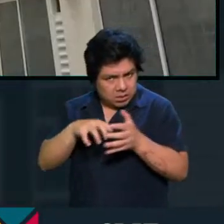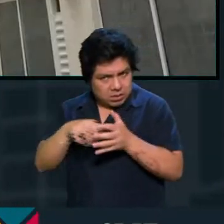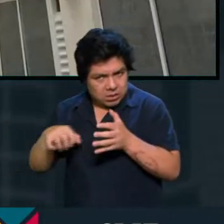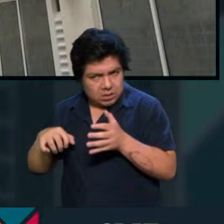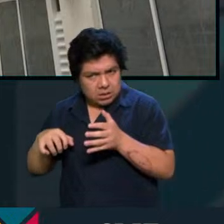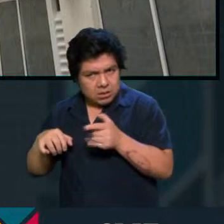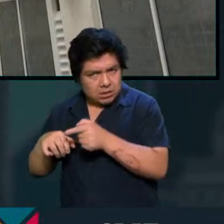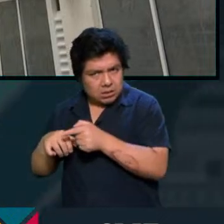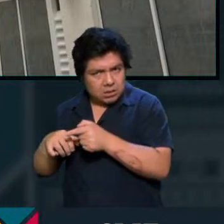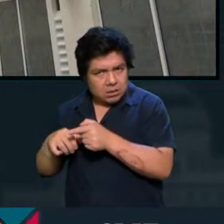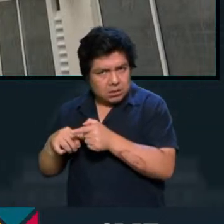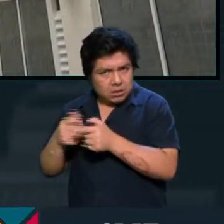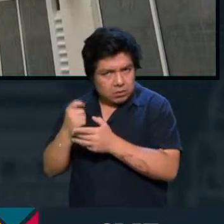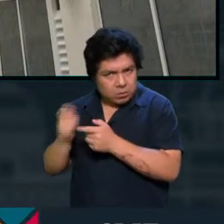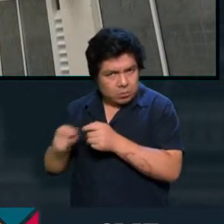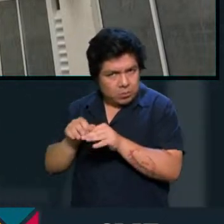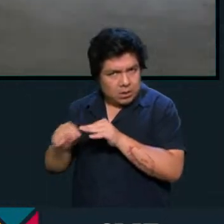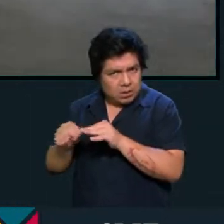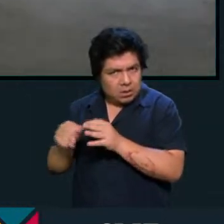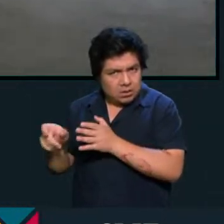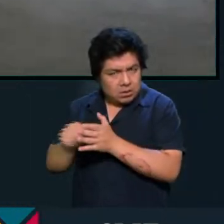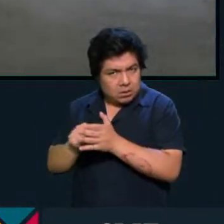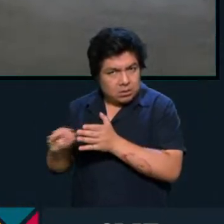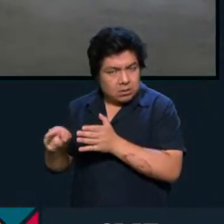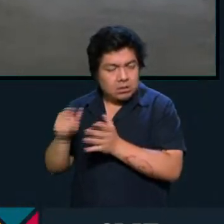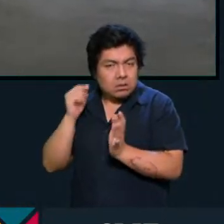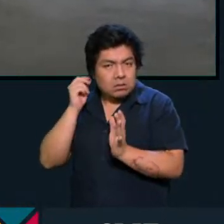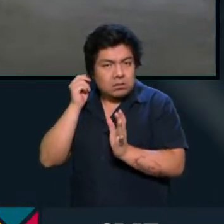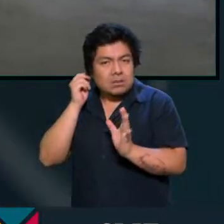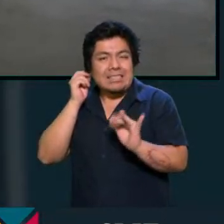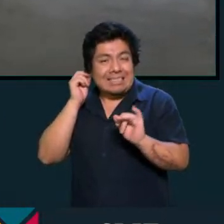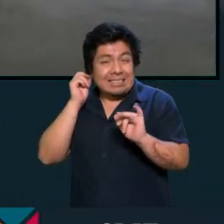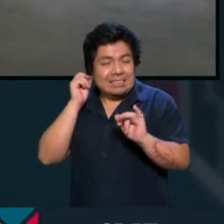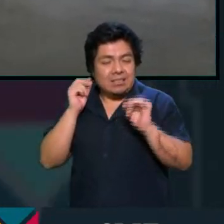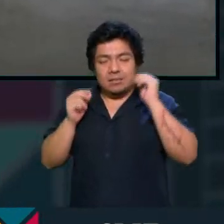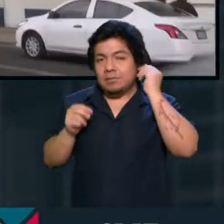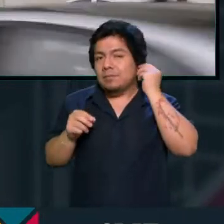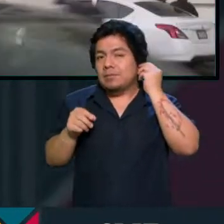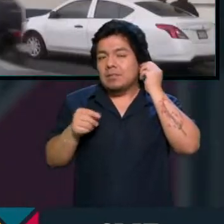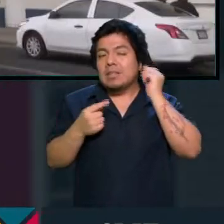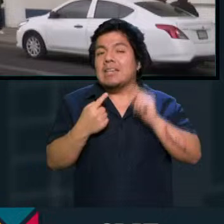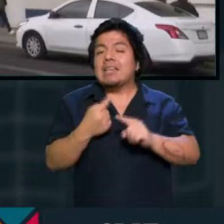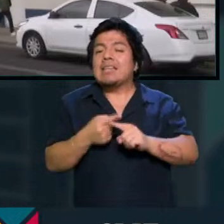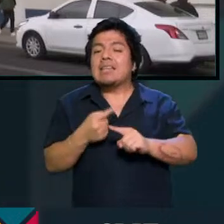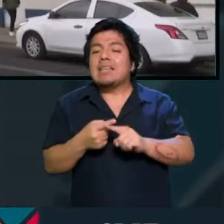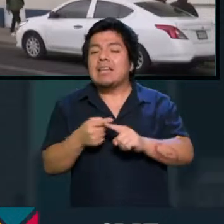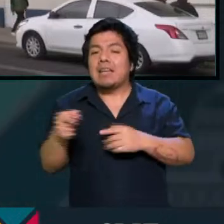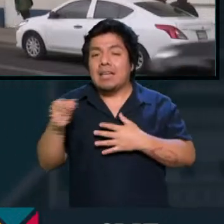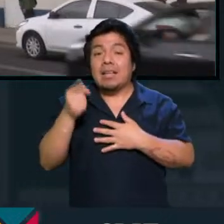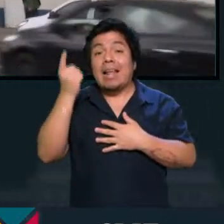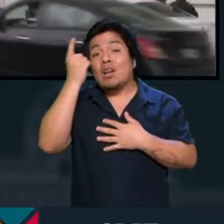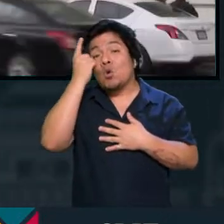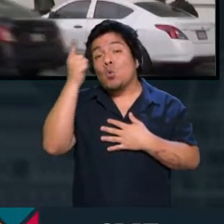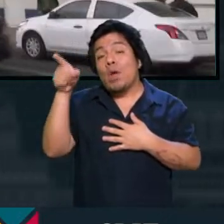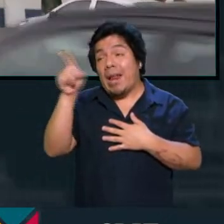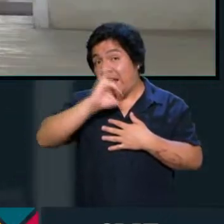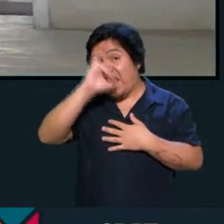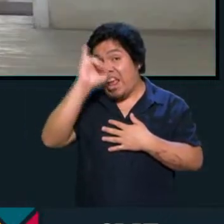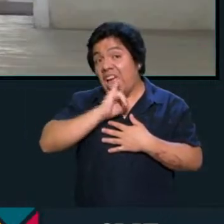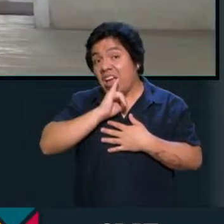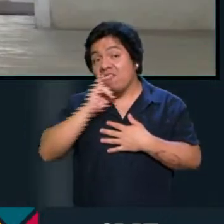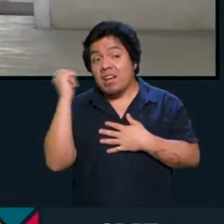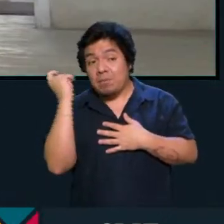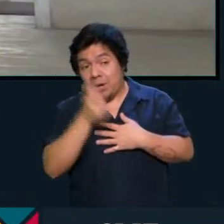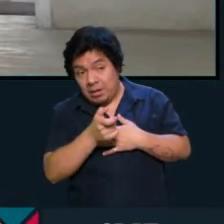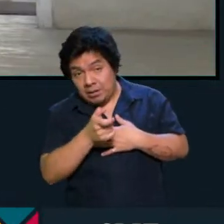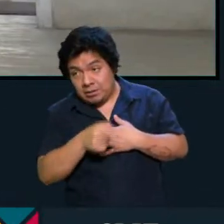los contribuyentes? Igual así como es. se va jalando actualmente. Así es, recordemos que quien da el dinero es el propio patrón. La obligación de dar